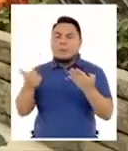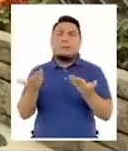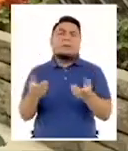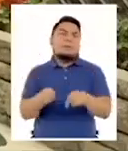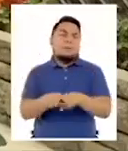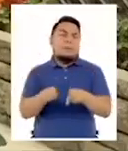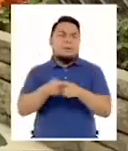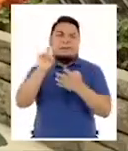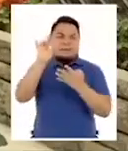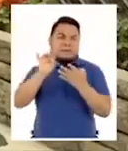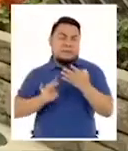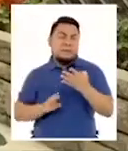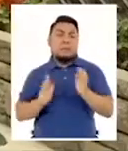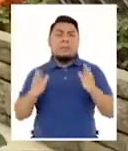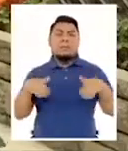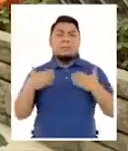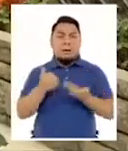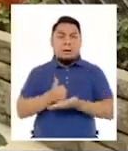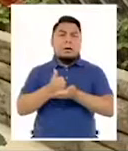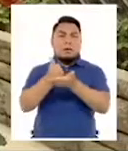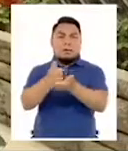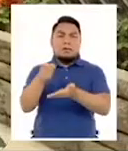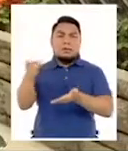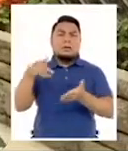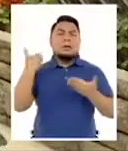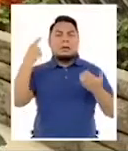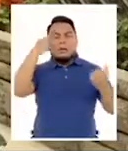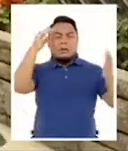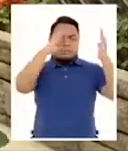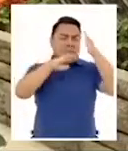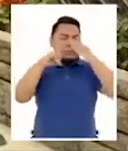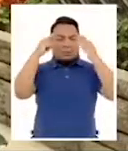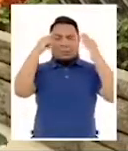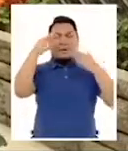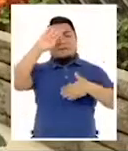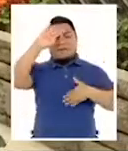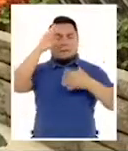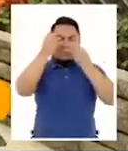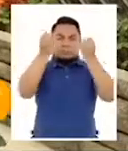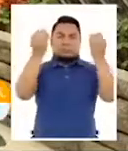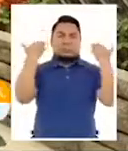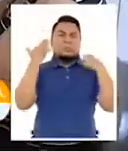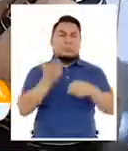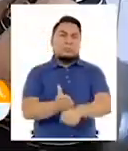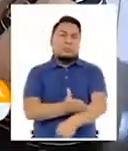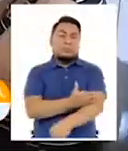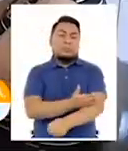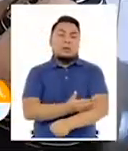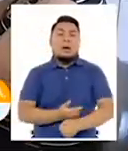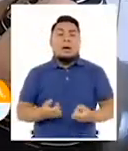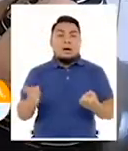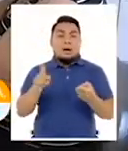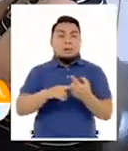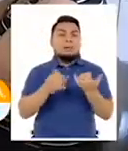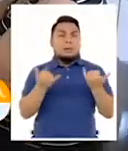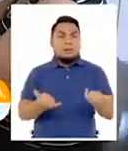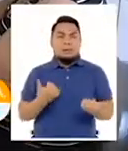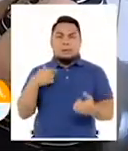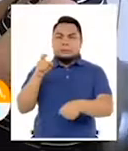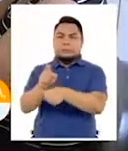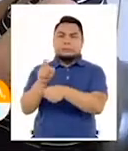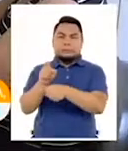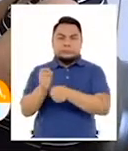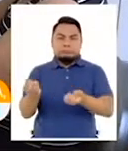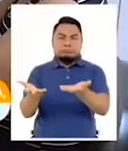flores de Bach, yoga, etcétera, para poder ayudar a eliminar el estrés que los aqueja por una enfermedad compleja. Hasta el momento hemos